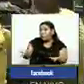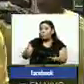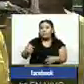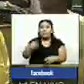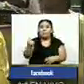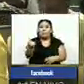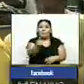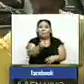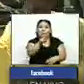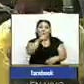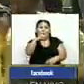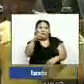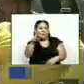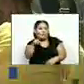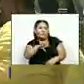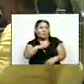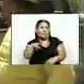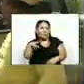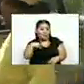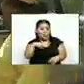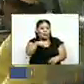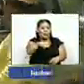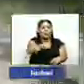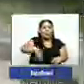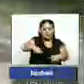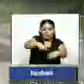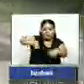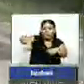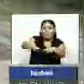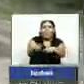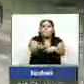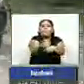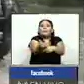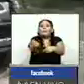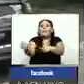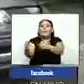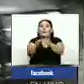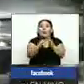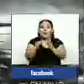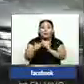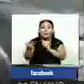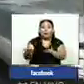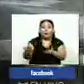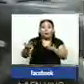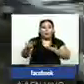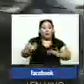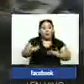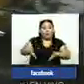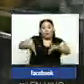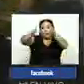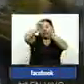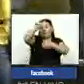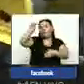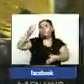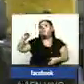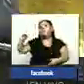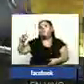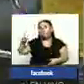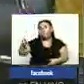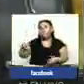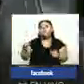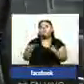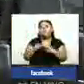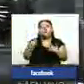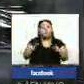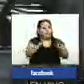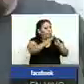101 familias que se encuentran dentro del perímetro de riesgo, con el apoyo de personal del Ministerio de Obras Públicas, también han